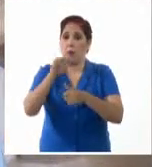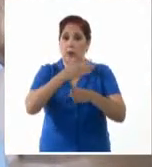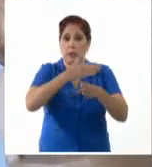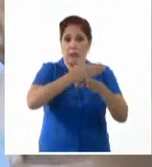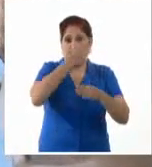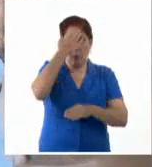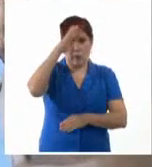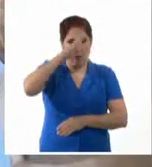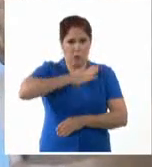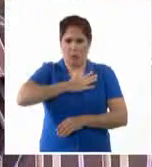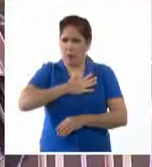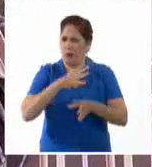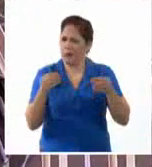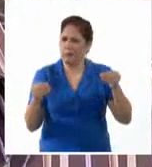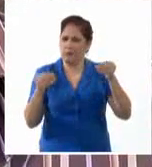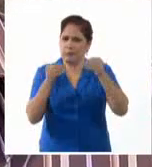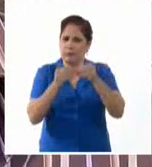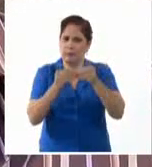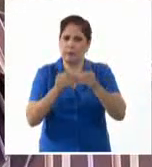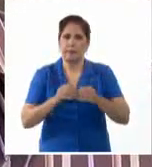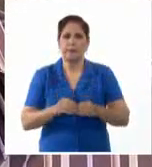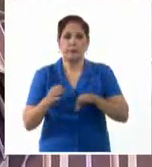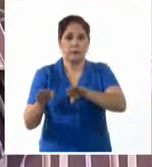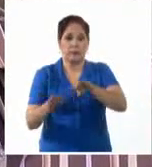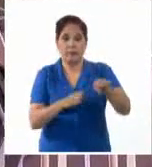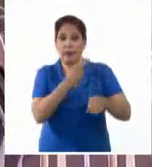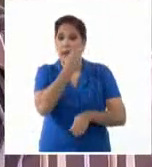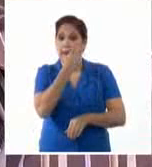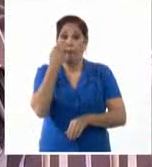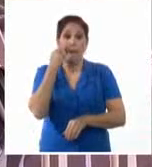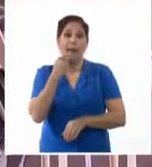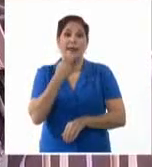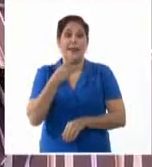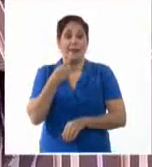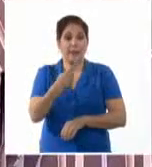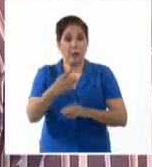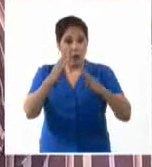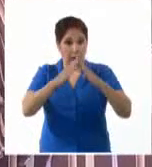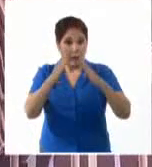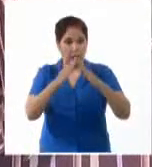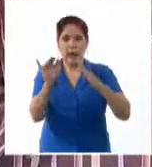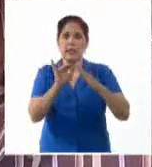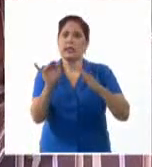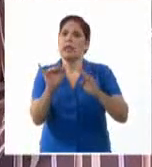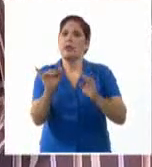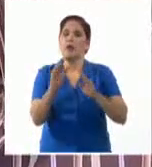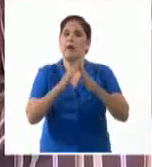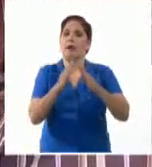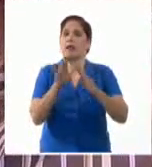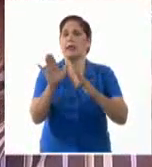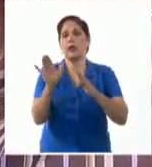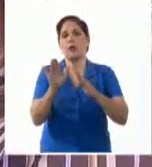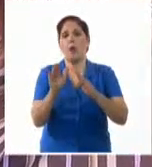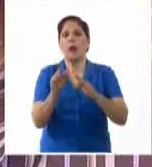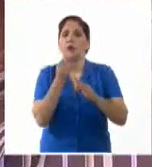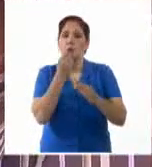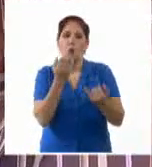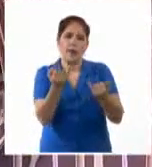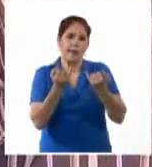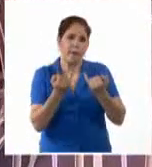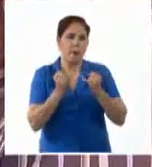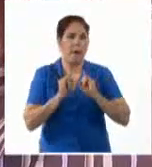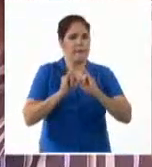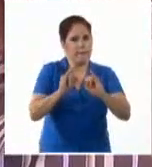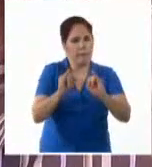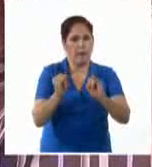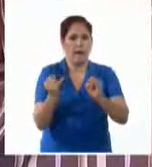región caribeña en el futuro. Martín en algún momento decía que una casa era como una especie de manantial de agua